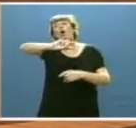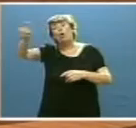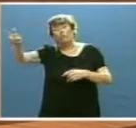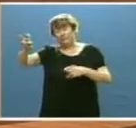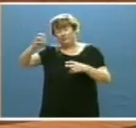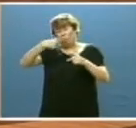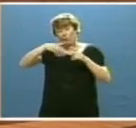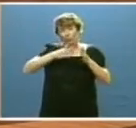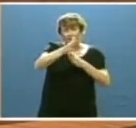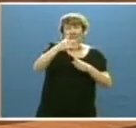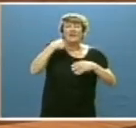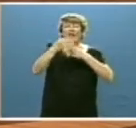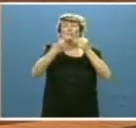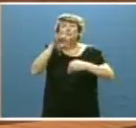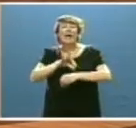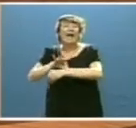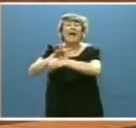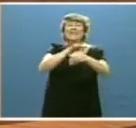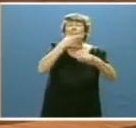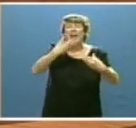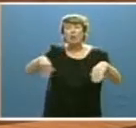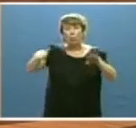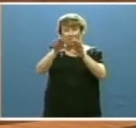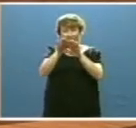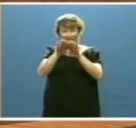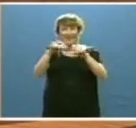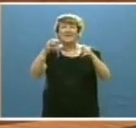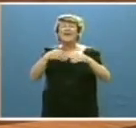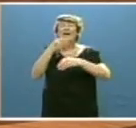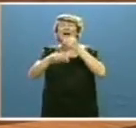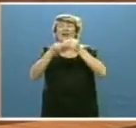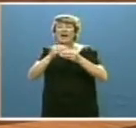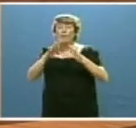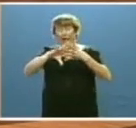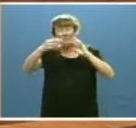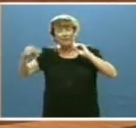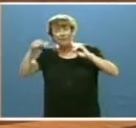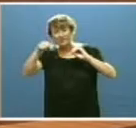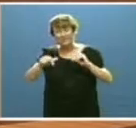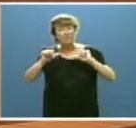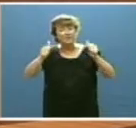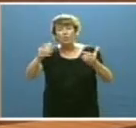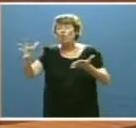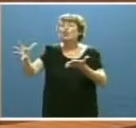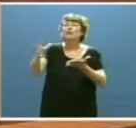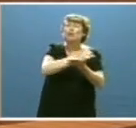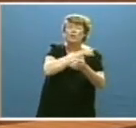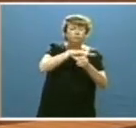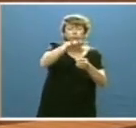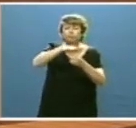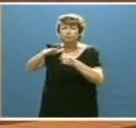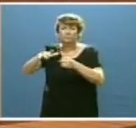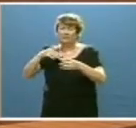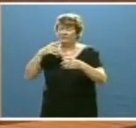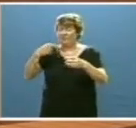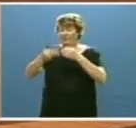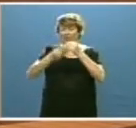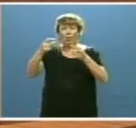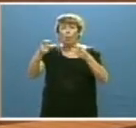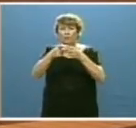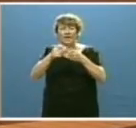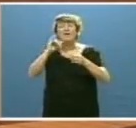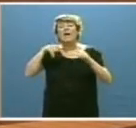cosas pondremos en marcha una agenda para la igualdad que extenderá la aplicación de este principio a todas las áreas de actuación de la junta y desarrollaremos